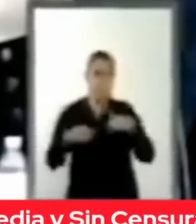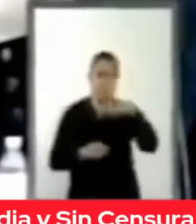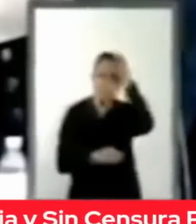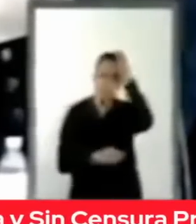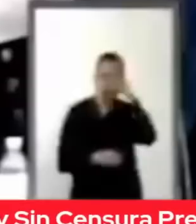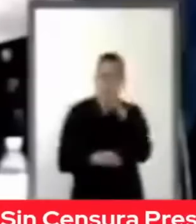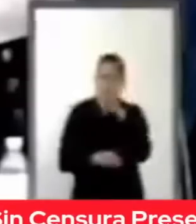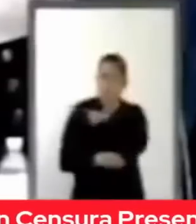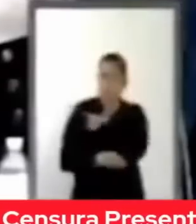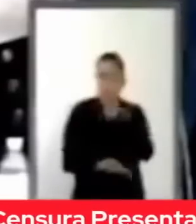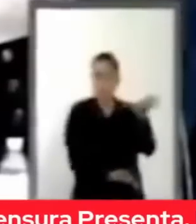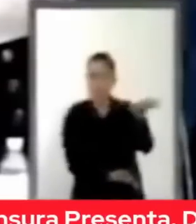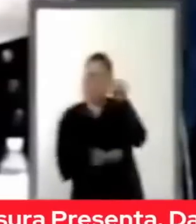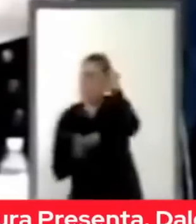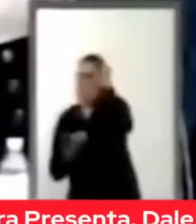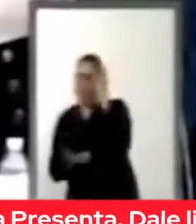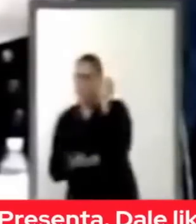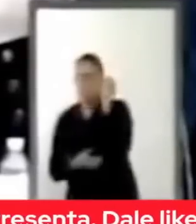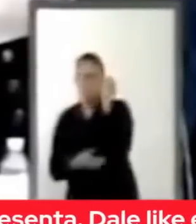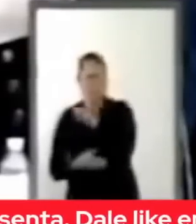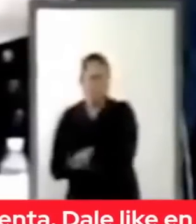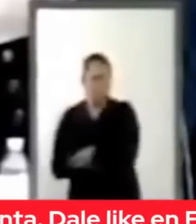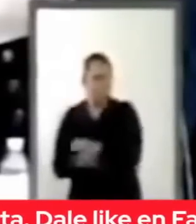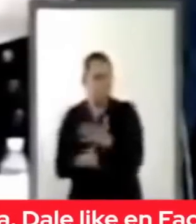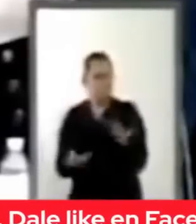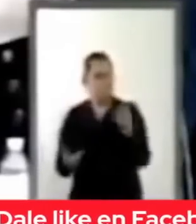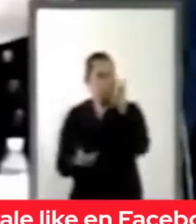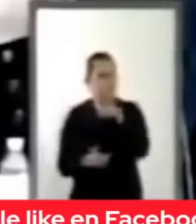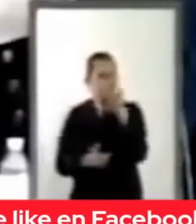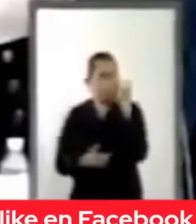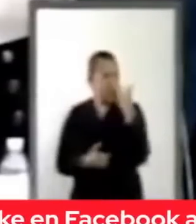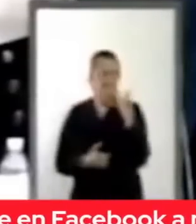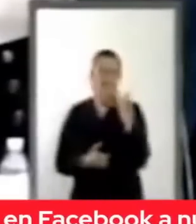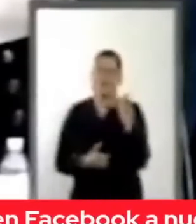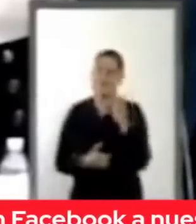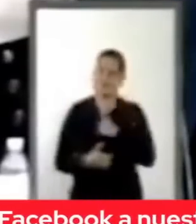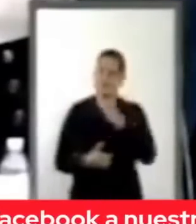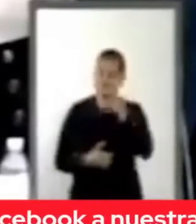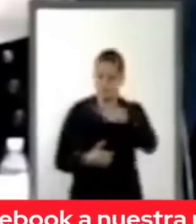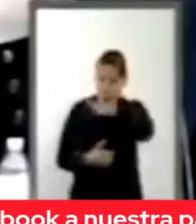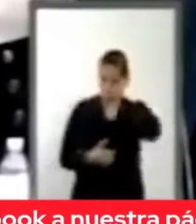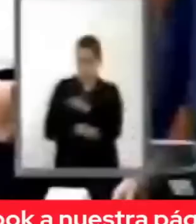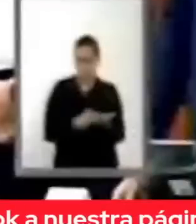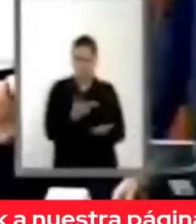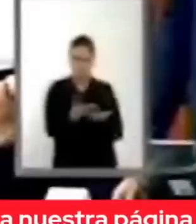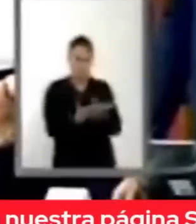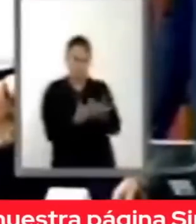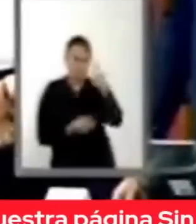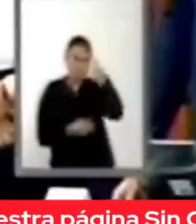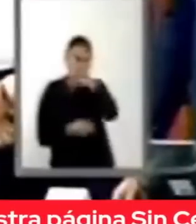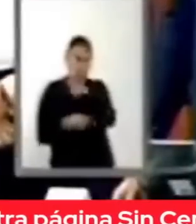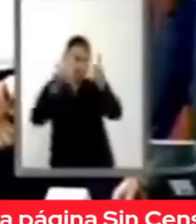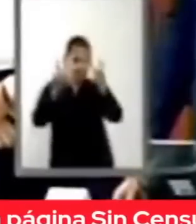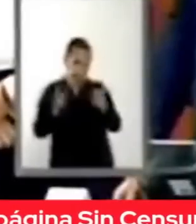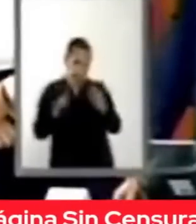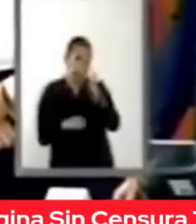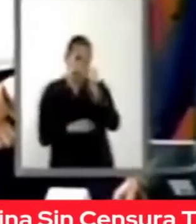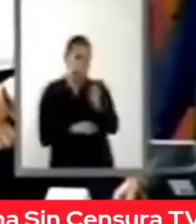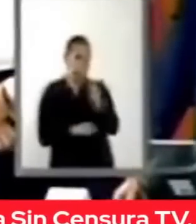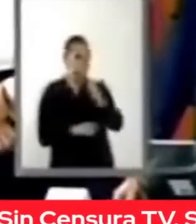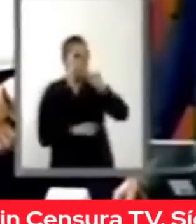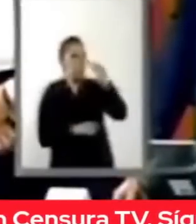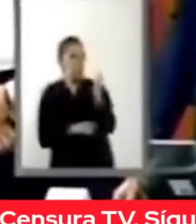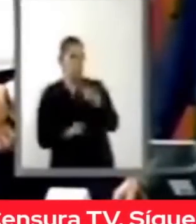para el pueblo de México es de interés nacional. Por ello, acuerdo de urgente y obvia